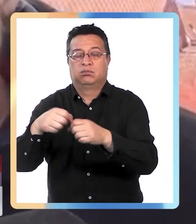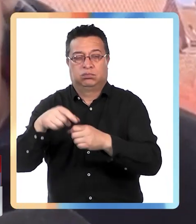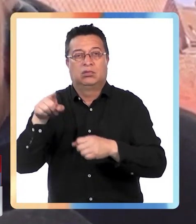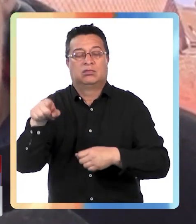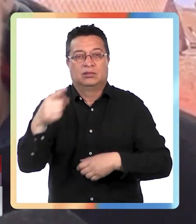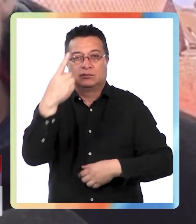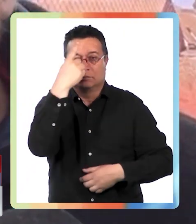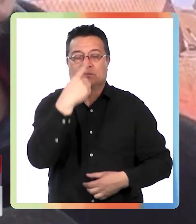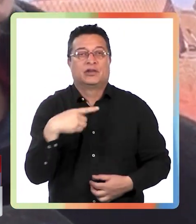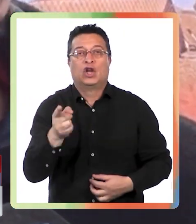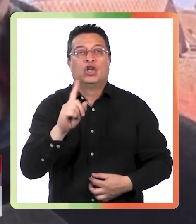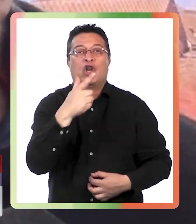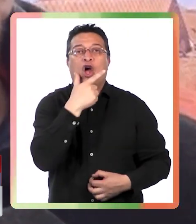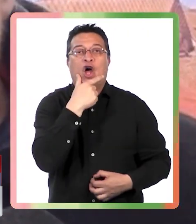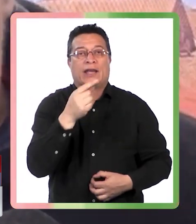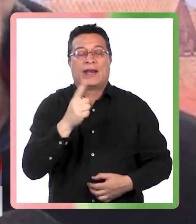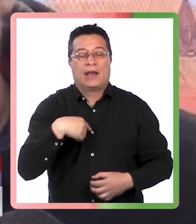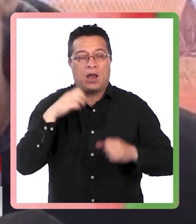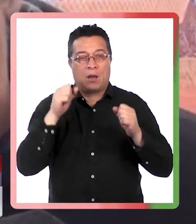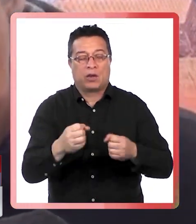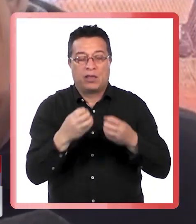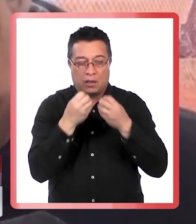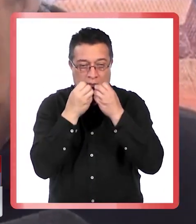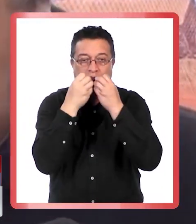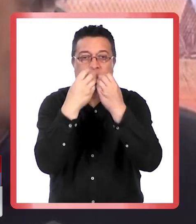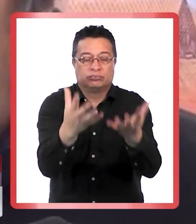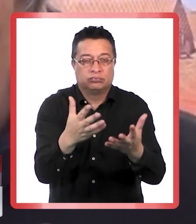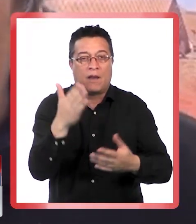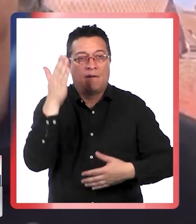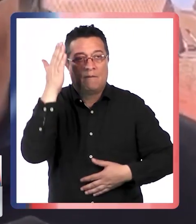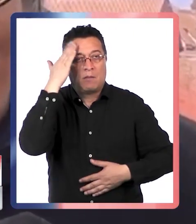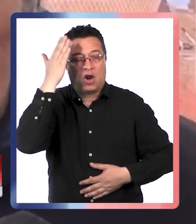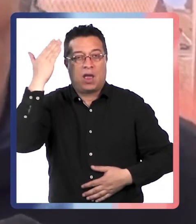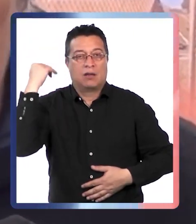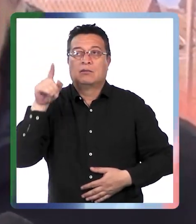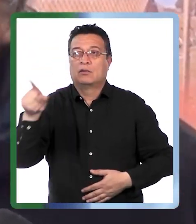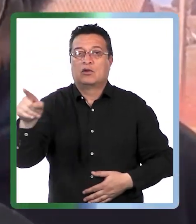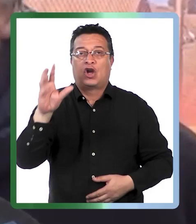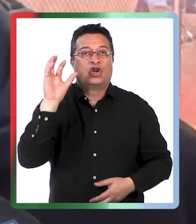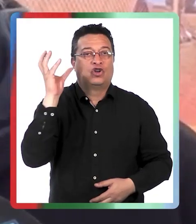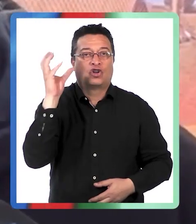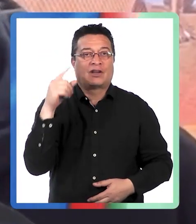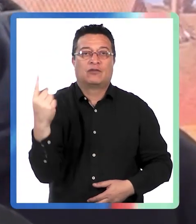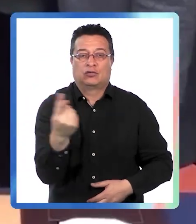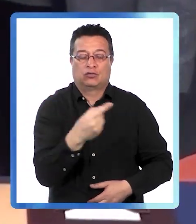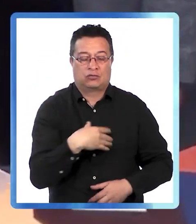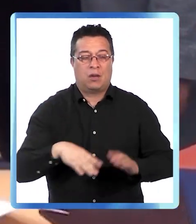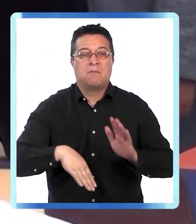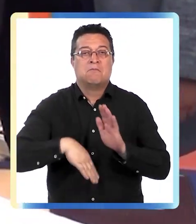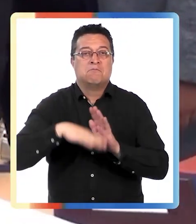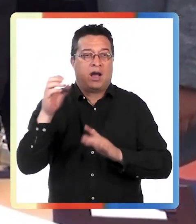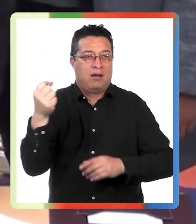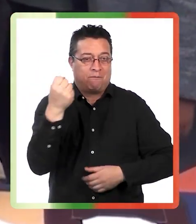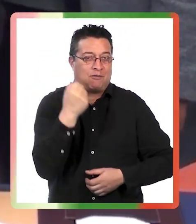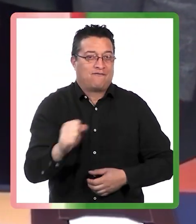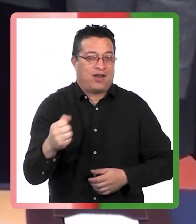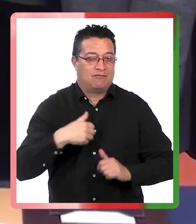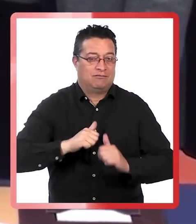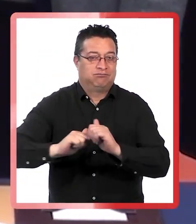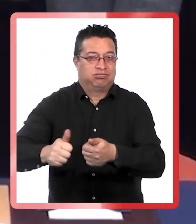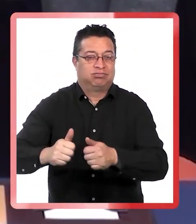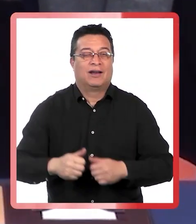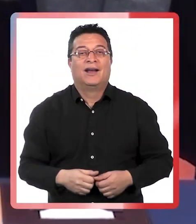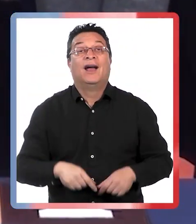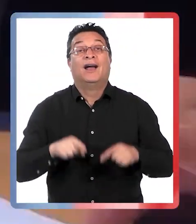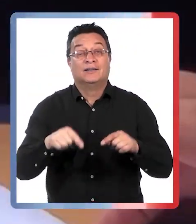ellos no quieren que nosotros podamos transmitir la memoria. Pero ellos no saben que nosotros somos mucho más porfiados que ellos. La firma esperada